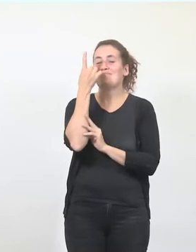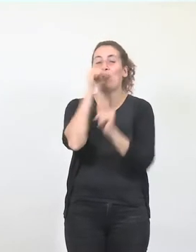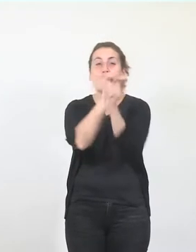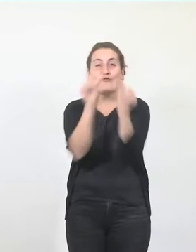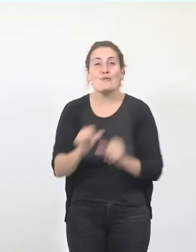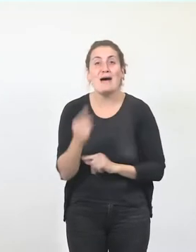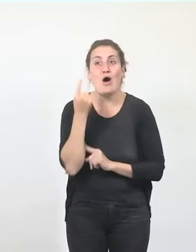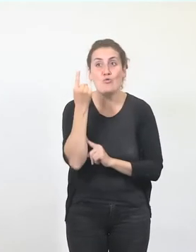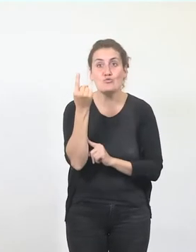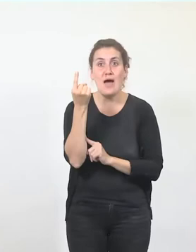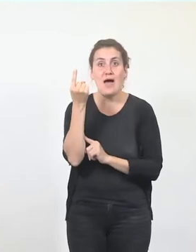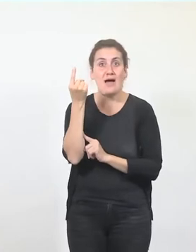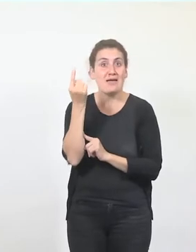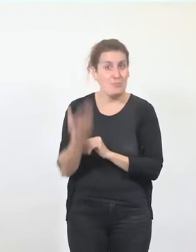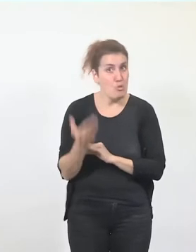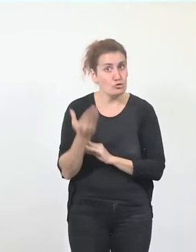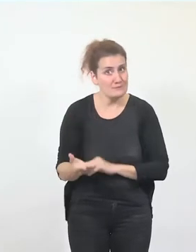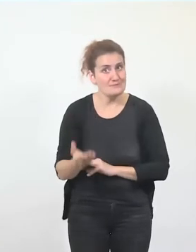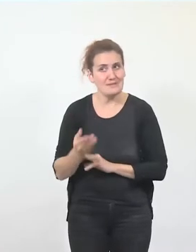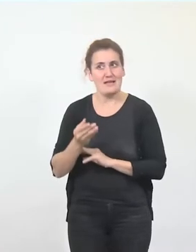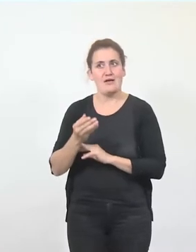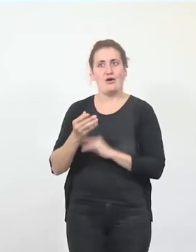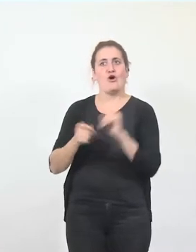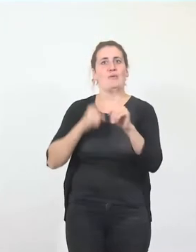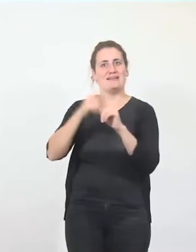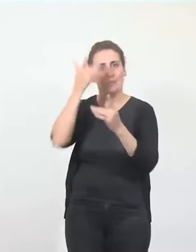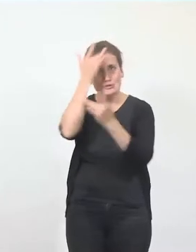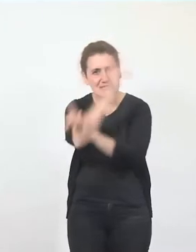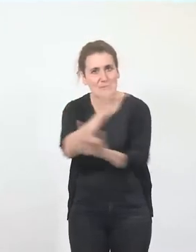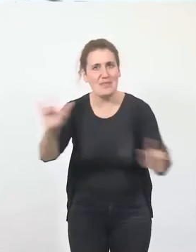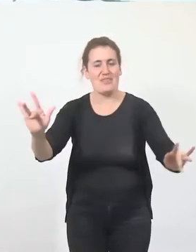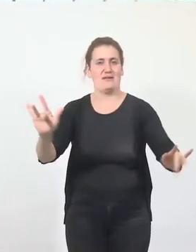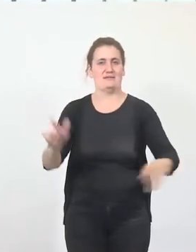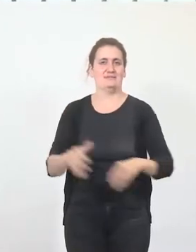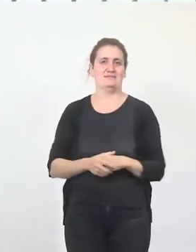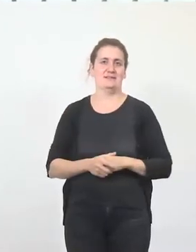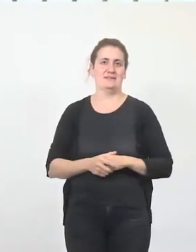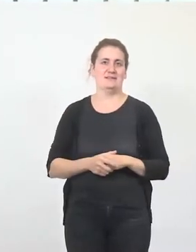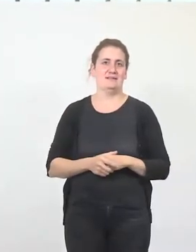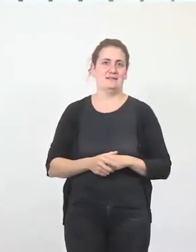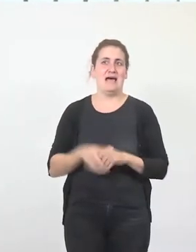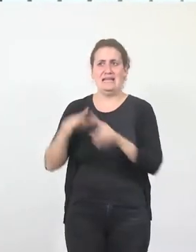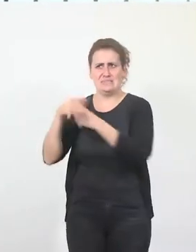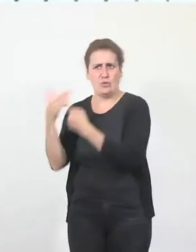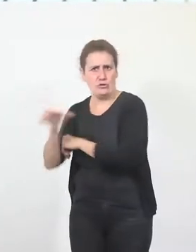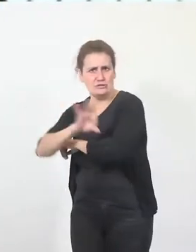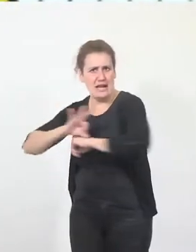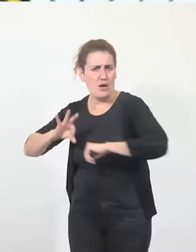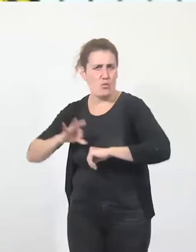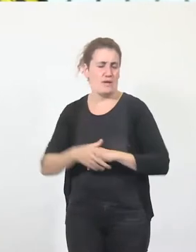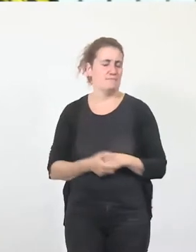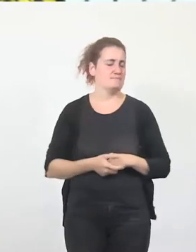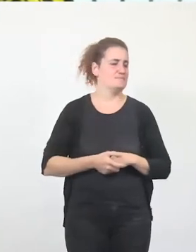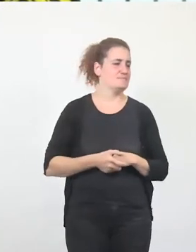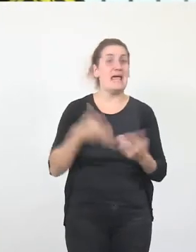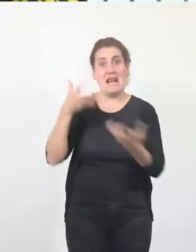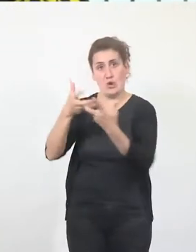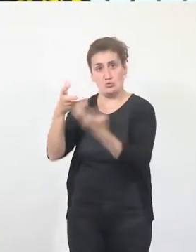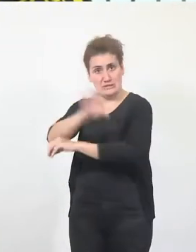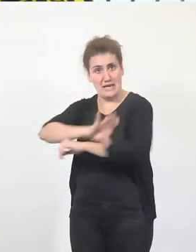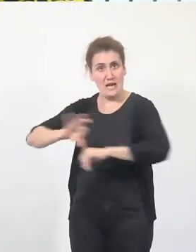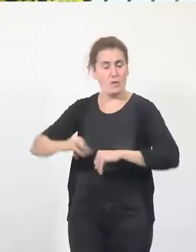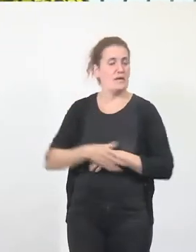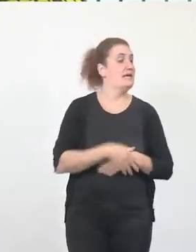de las formas más importantes para visibilizar a la causa saharaui y a la lucha saharaui. Y para